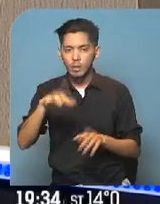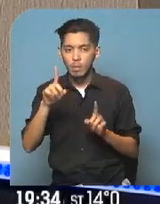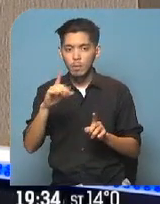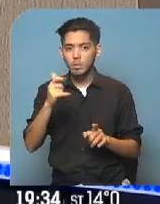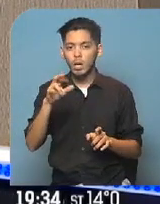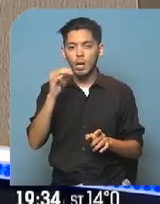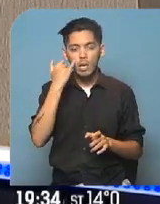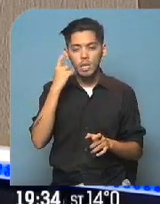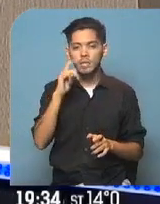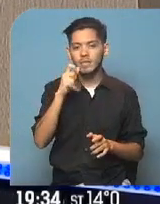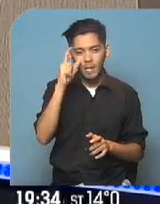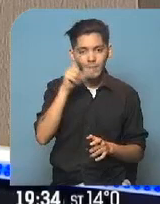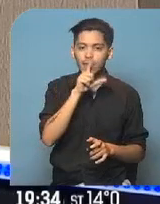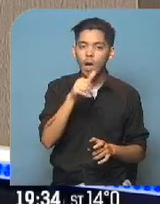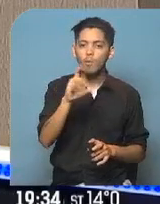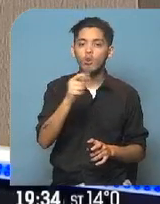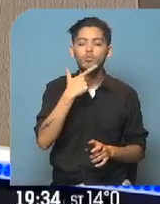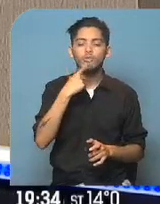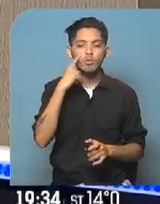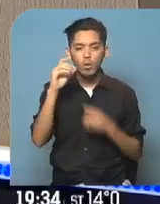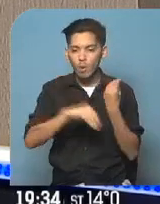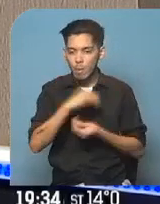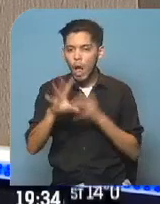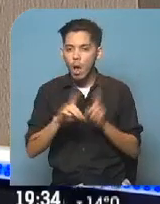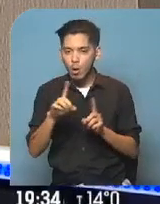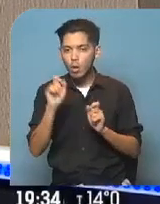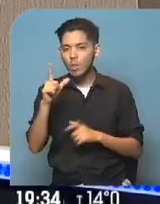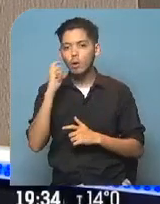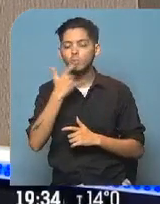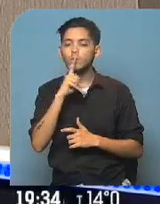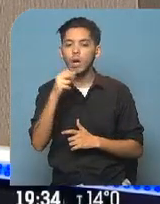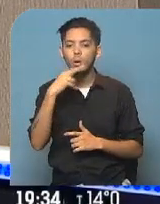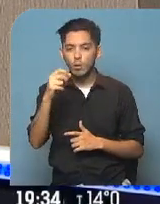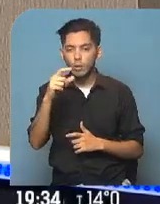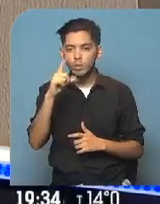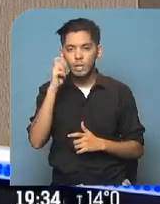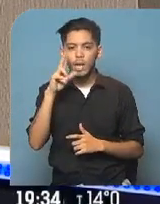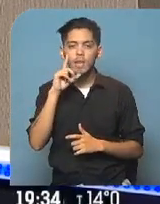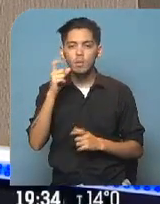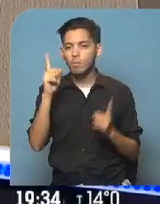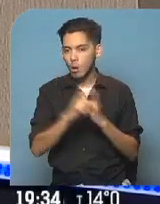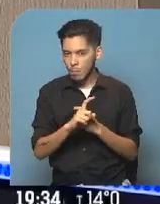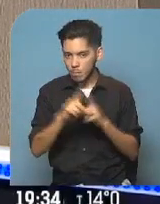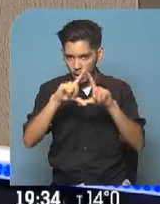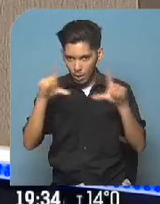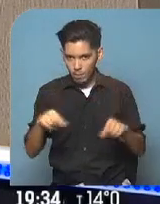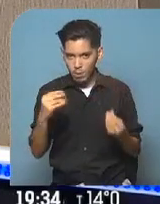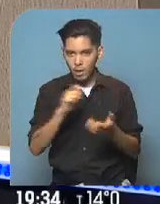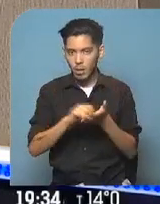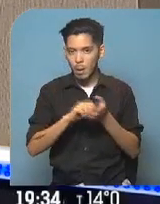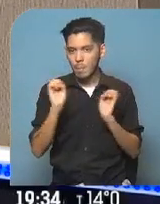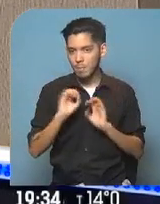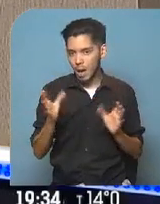Zeta Bosio, también alguno de los familiares de Gustavo Cerati. Tuvo un problema la placa porque escribieron mal el